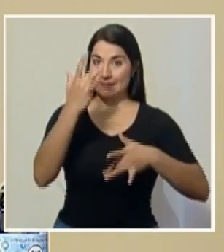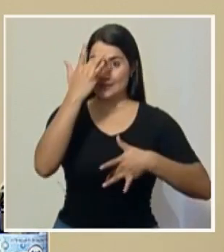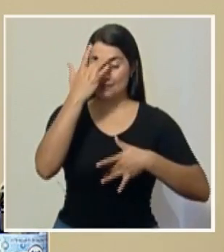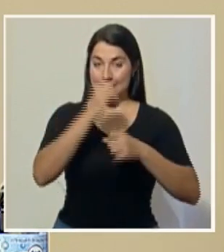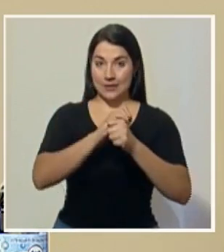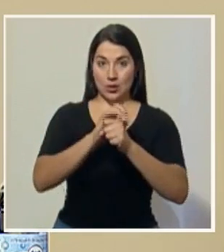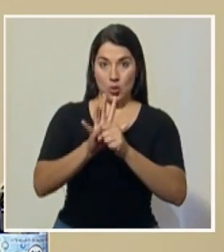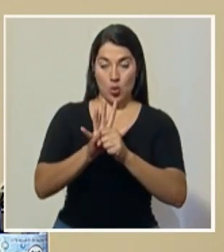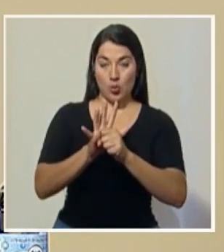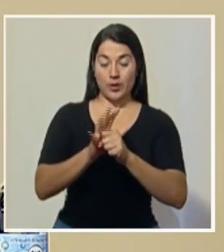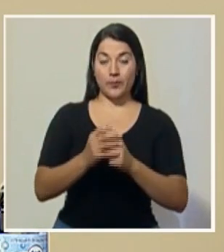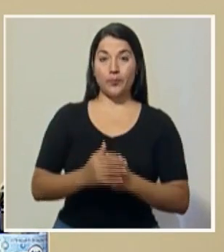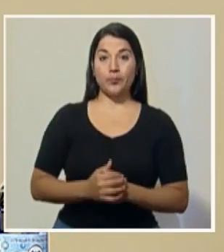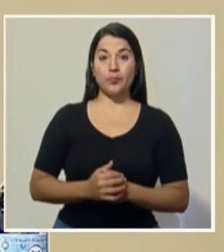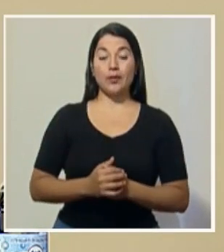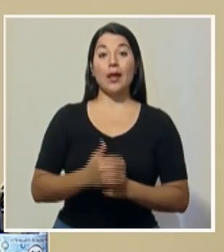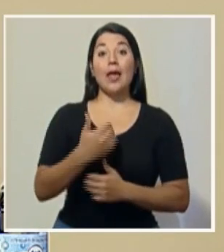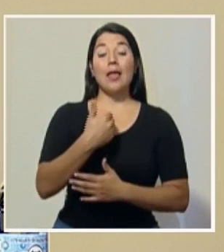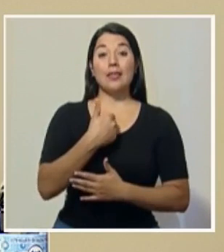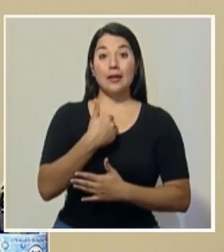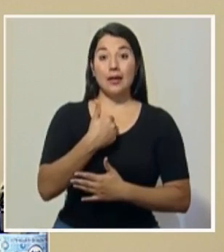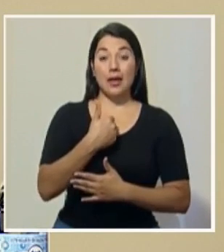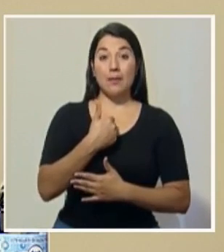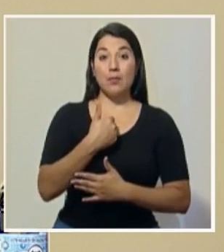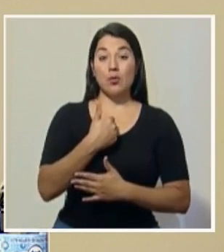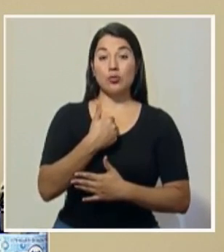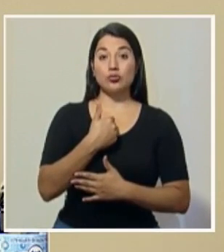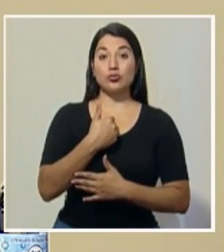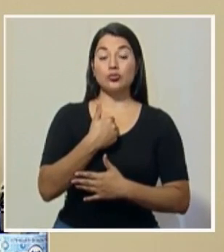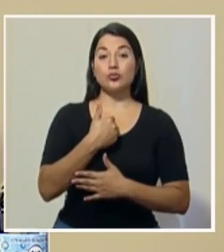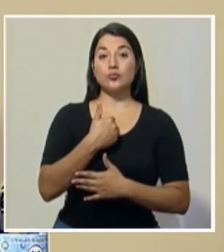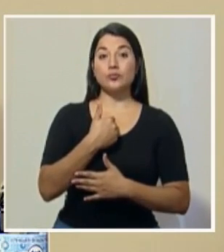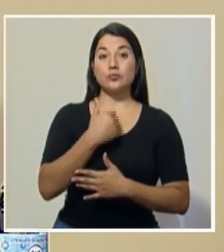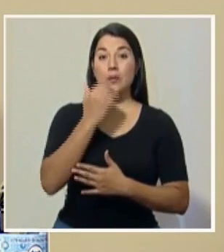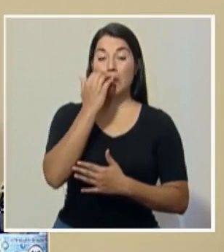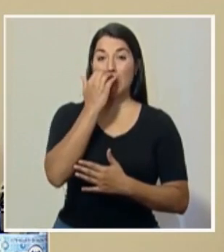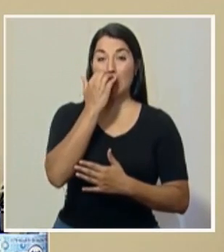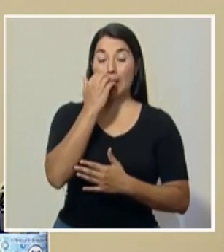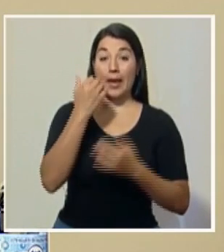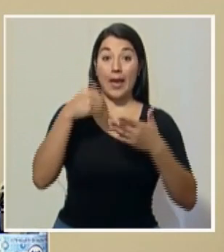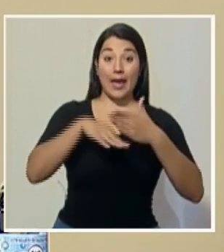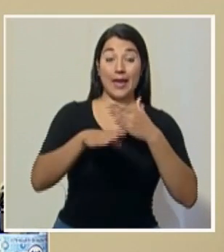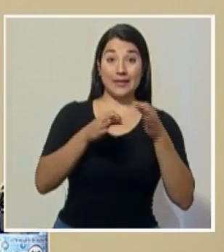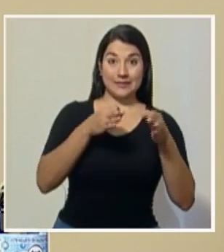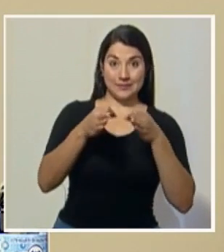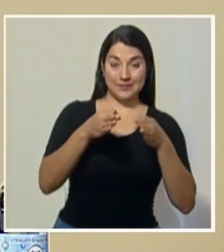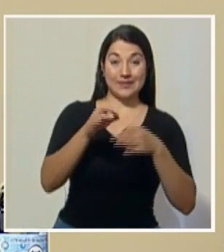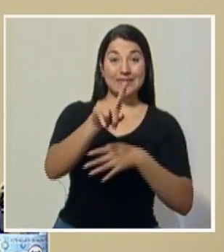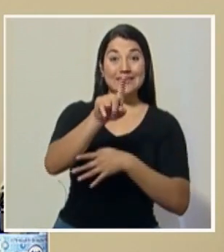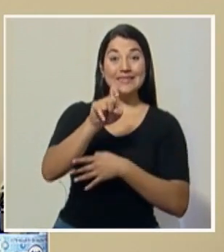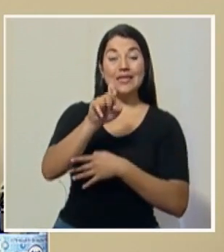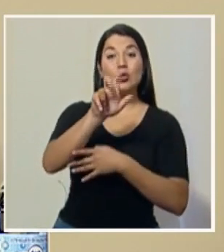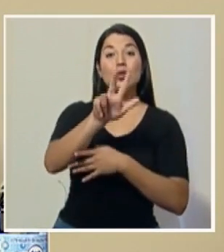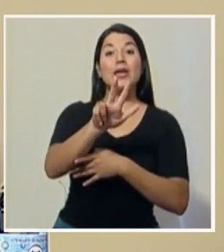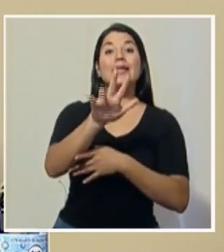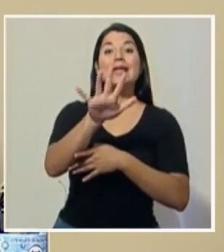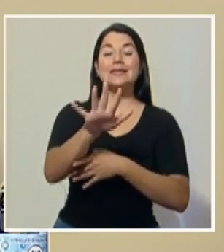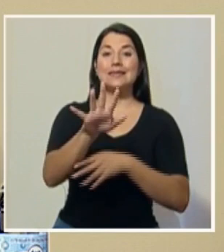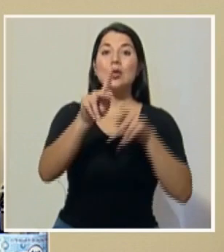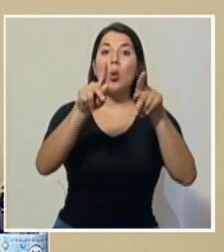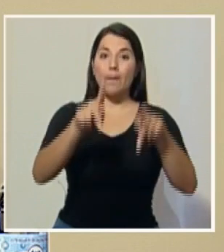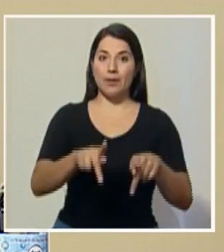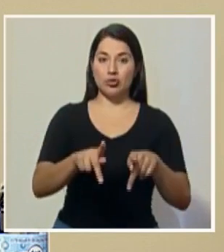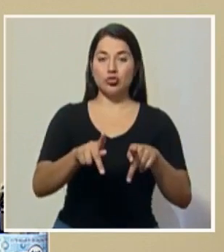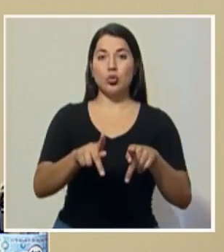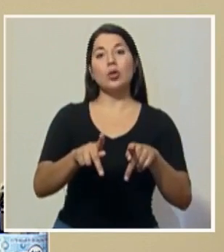COVID. Acá tenemos en esta distribución, o más bien en el desglose, son 135 que fueron confirmados por